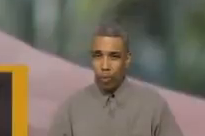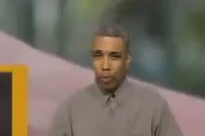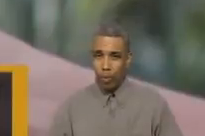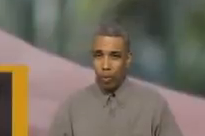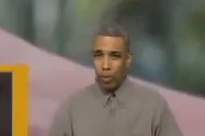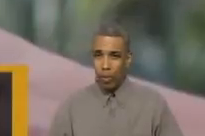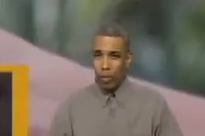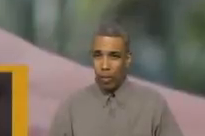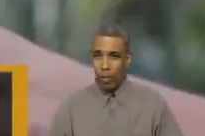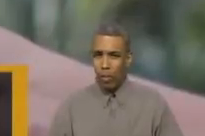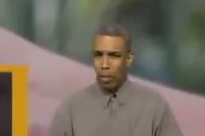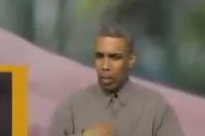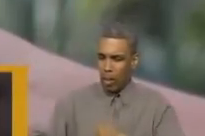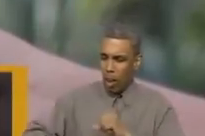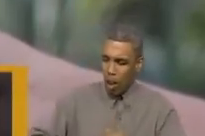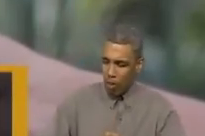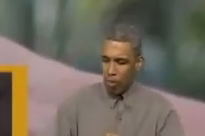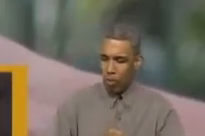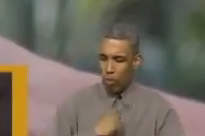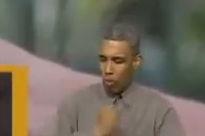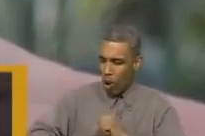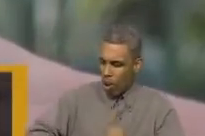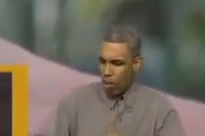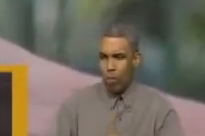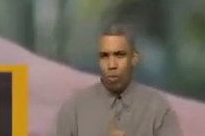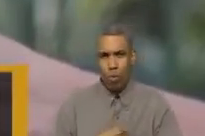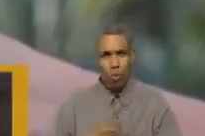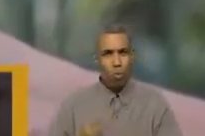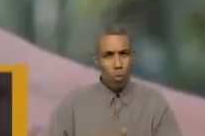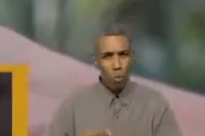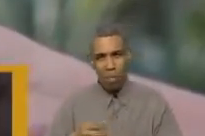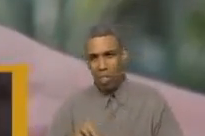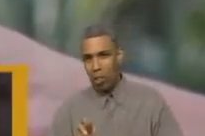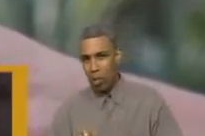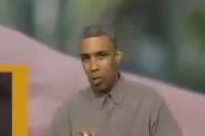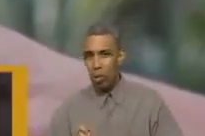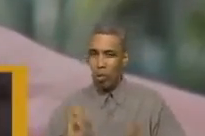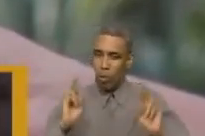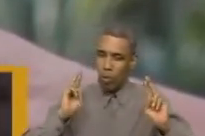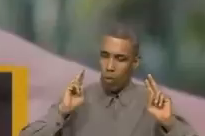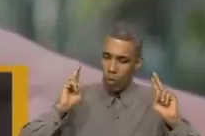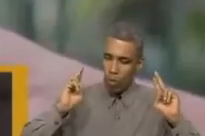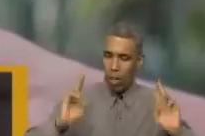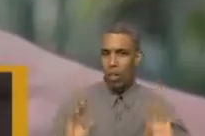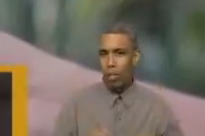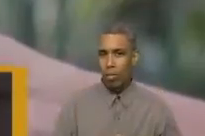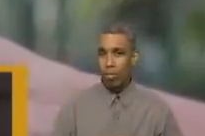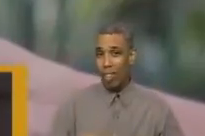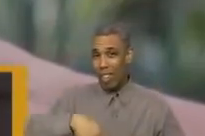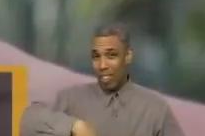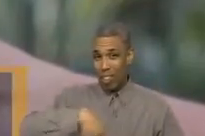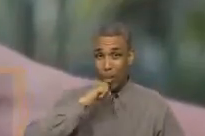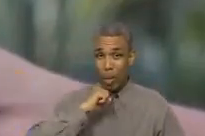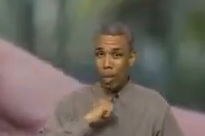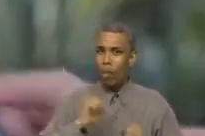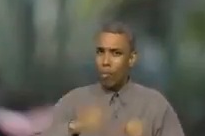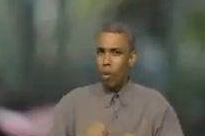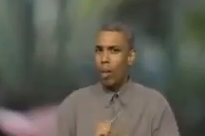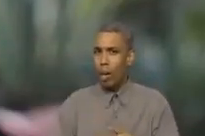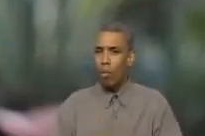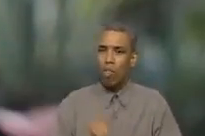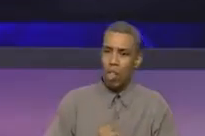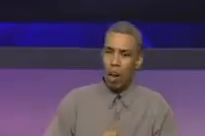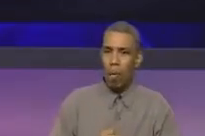en el próximo año tengamos nuevas expectativas para que el empleo en Barranca Bermeja mejore.